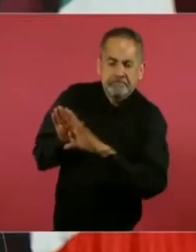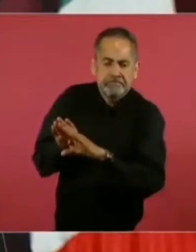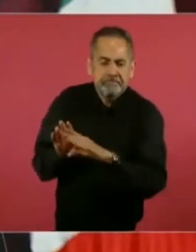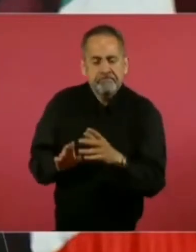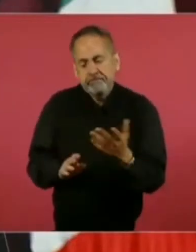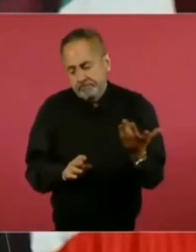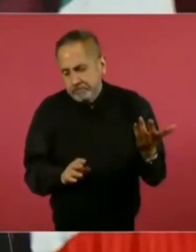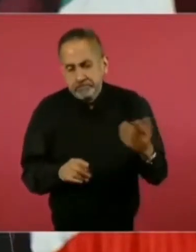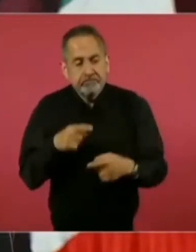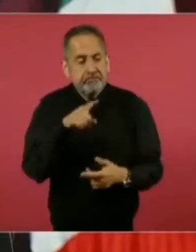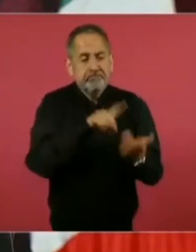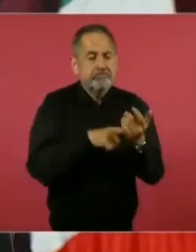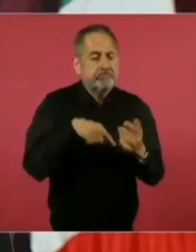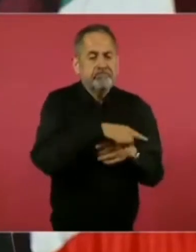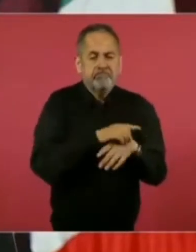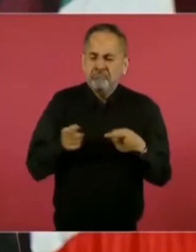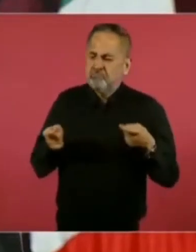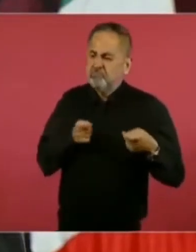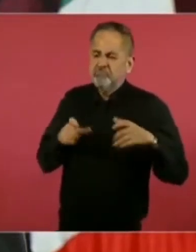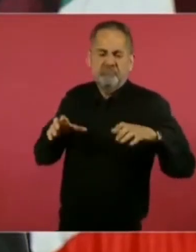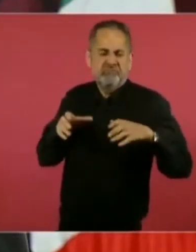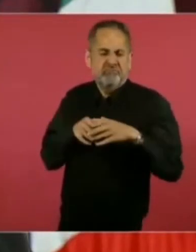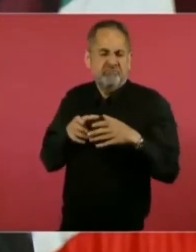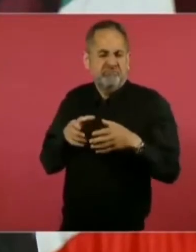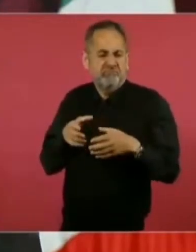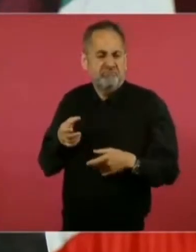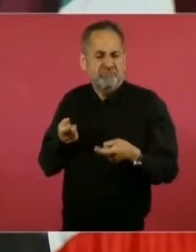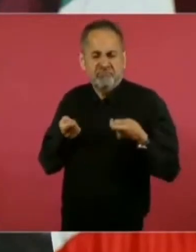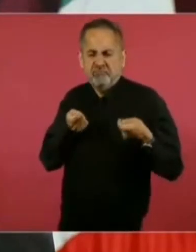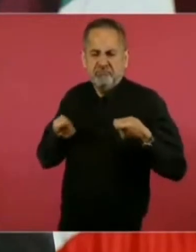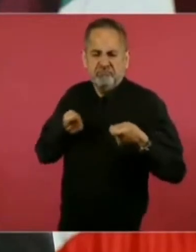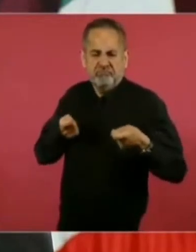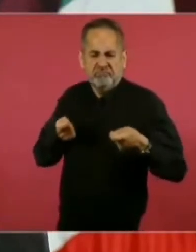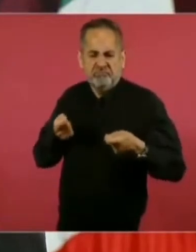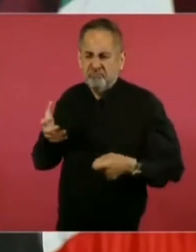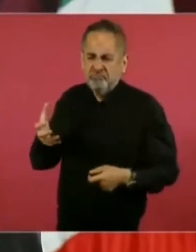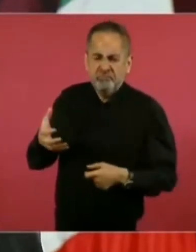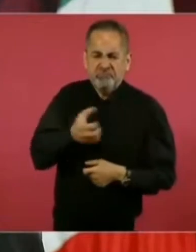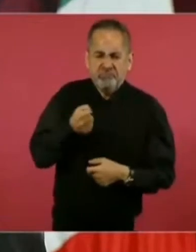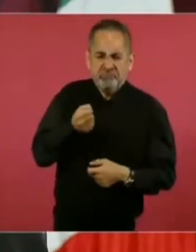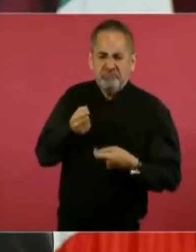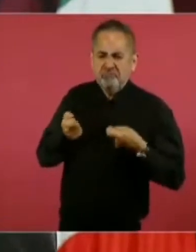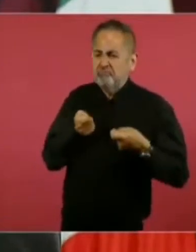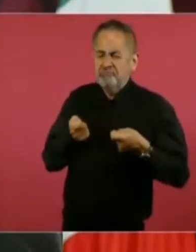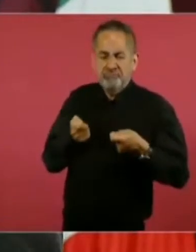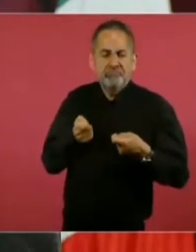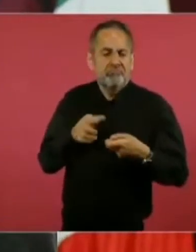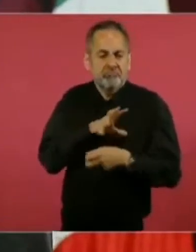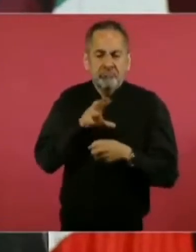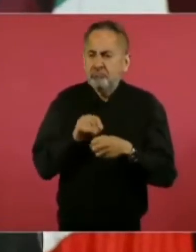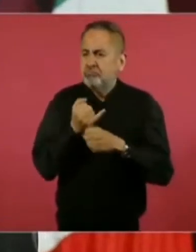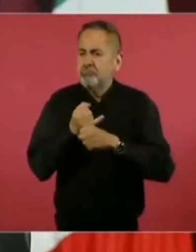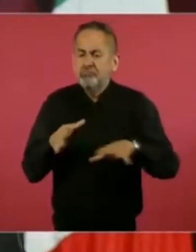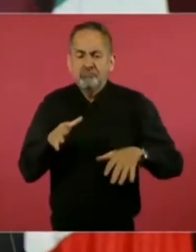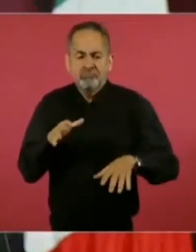Había un control casi absoluto de los medios de